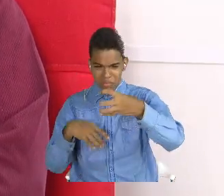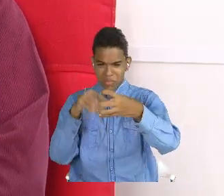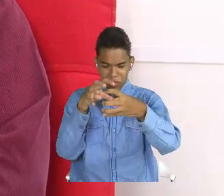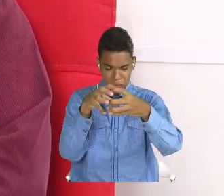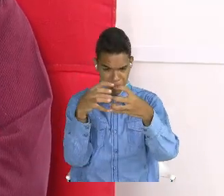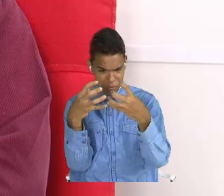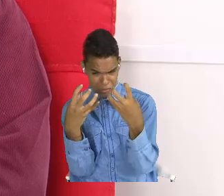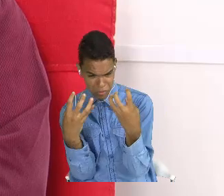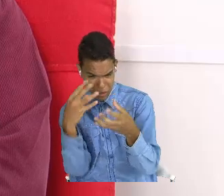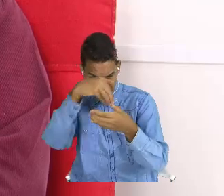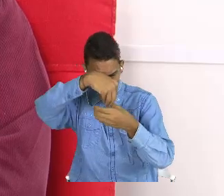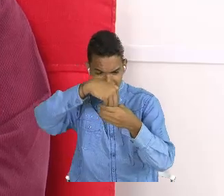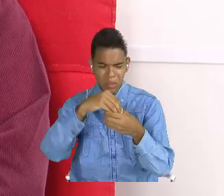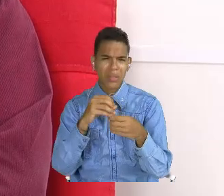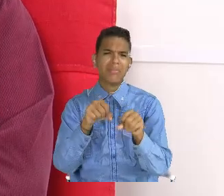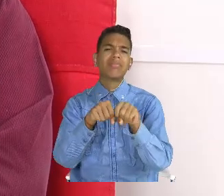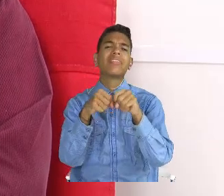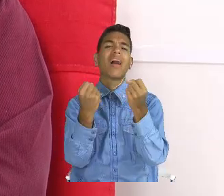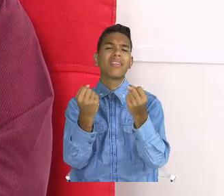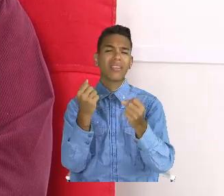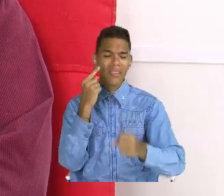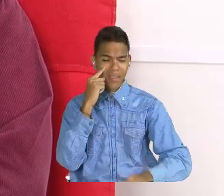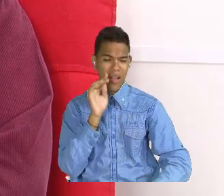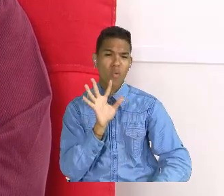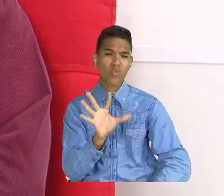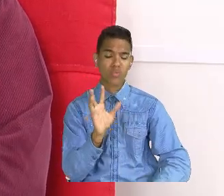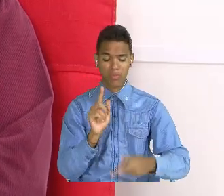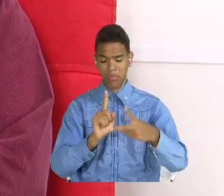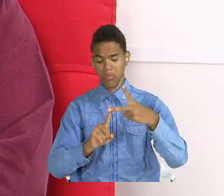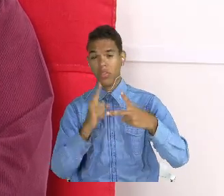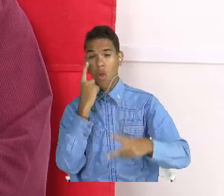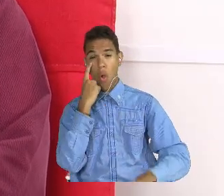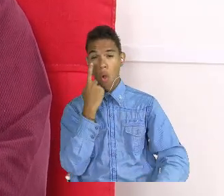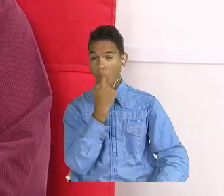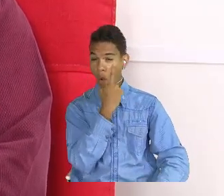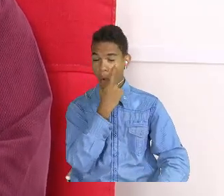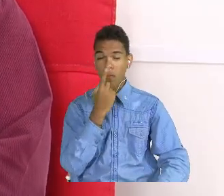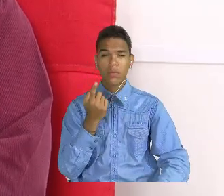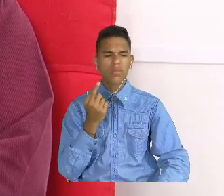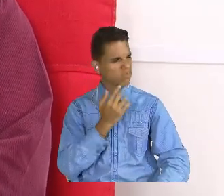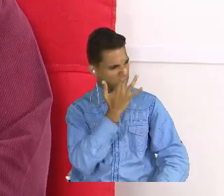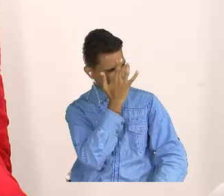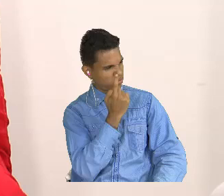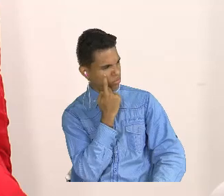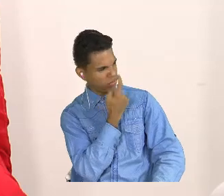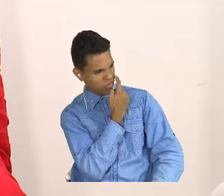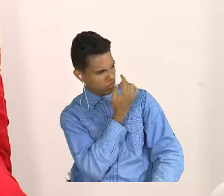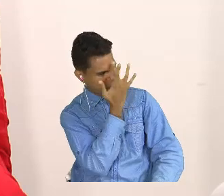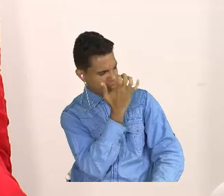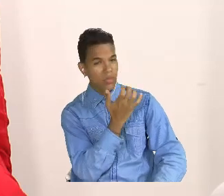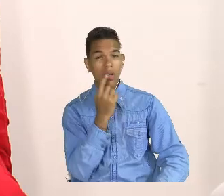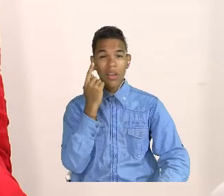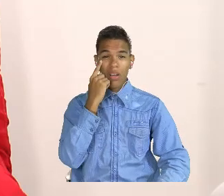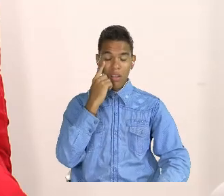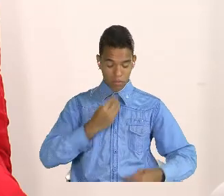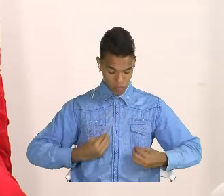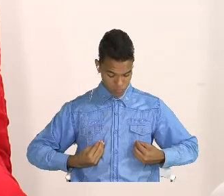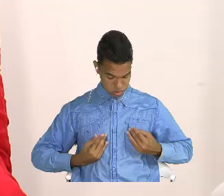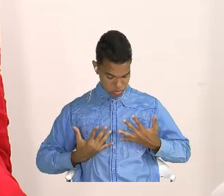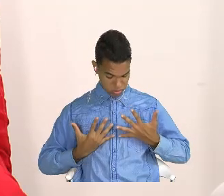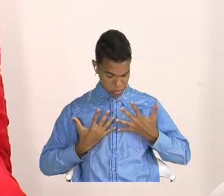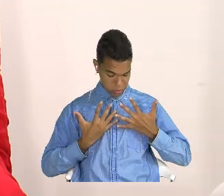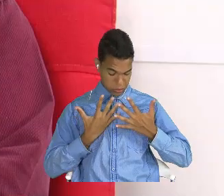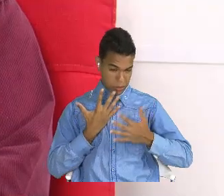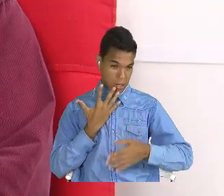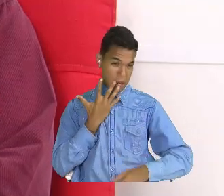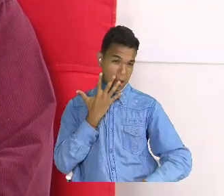conlleva una insuficiencia renal. Perfecto. Están los ojos. Mucha gente dirá, ¿por qué los ojos? Esas mismas sustancias que hablo yo, como el sorbitol y